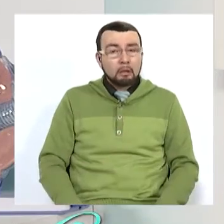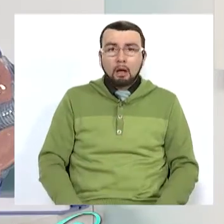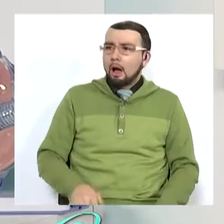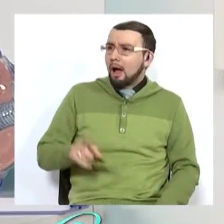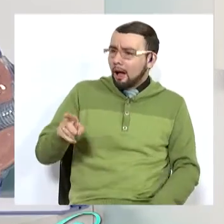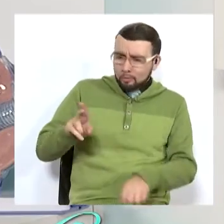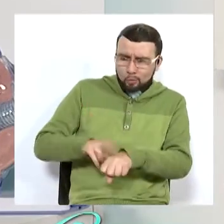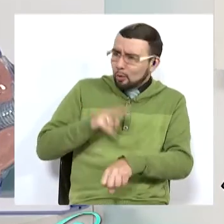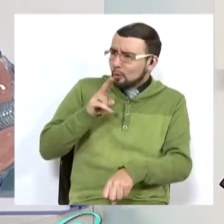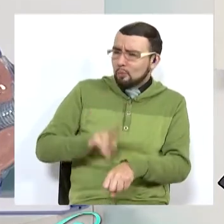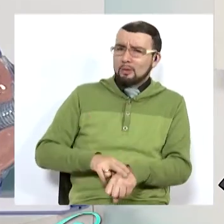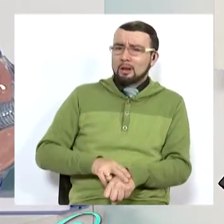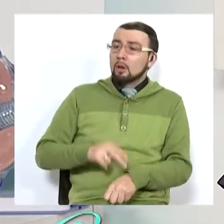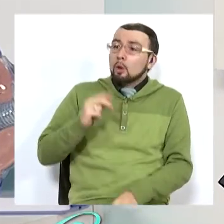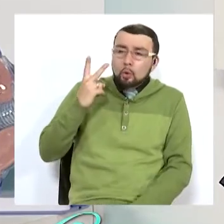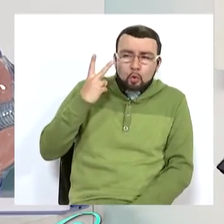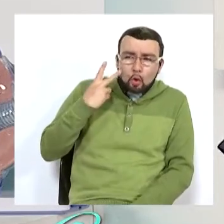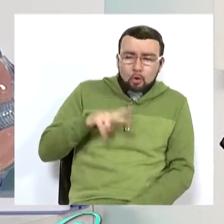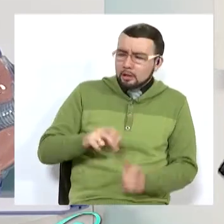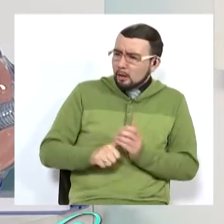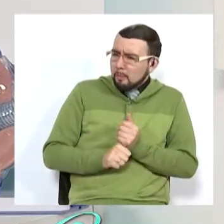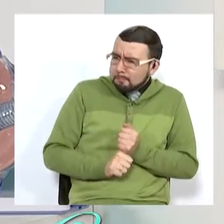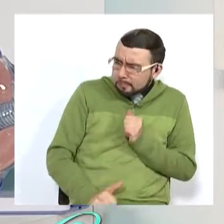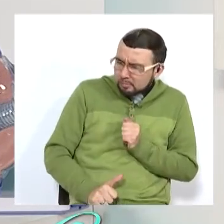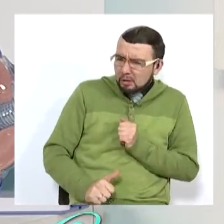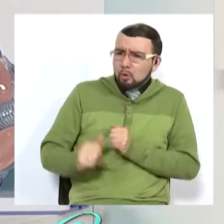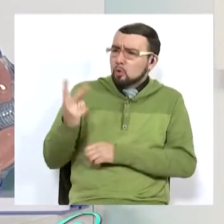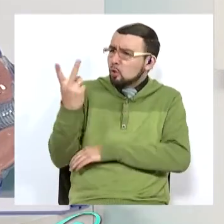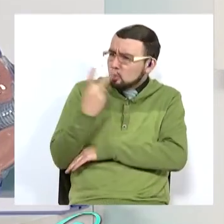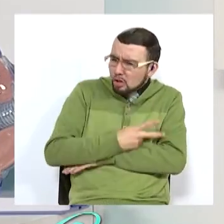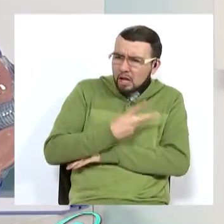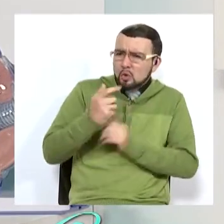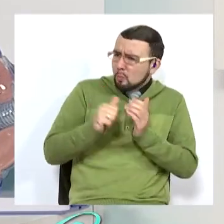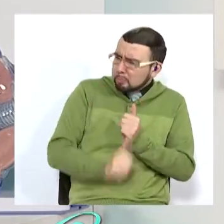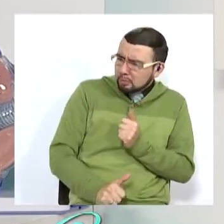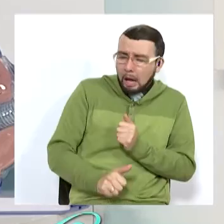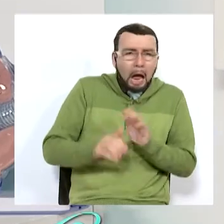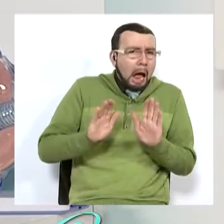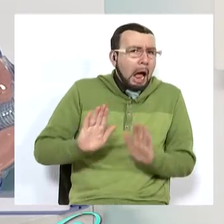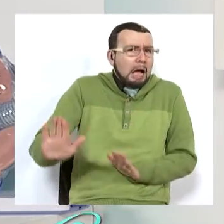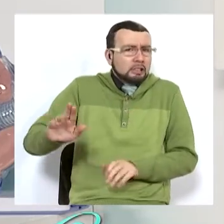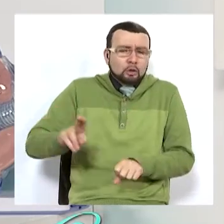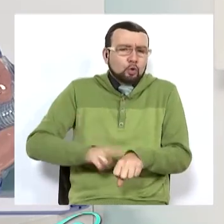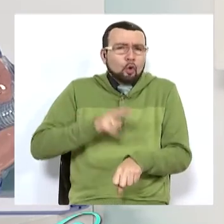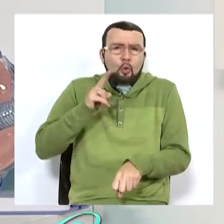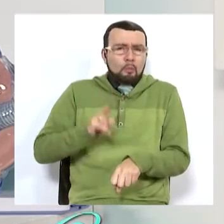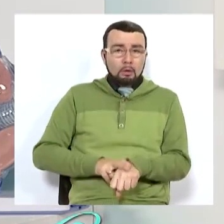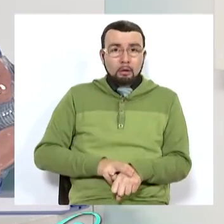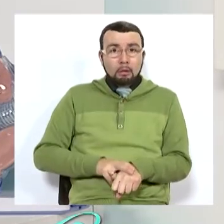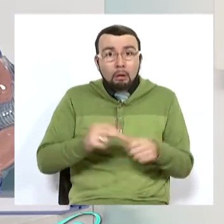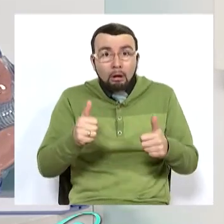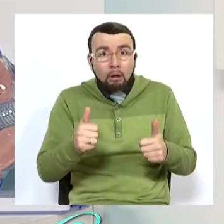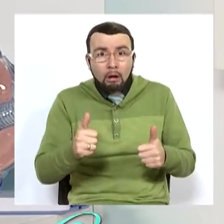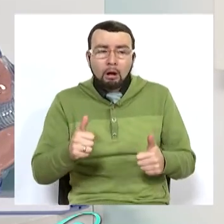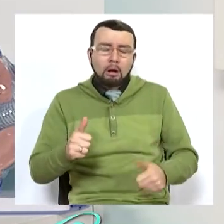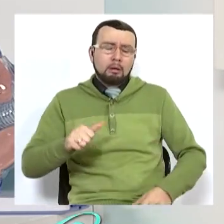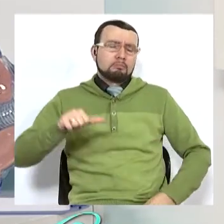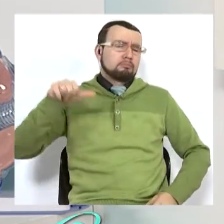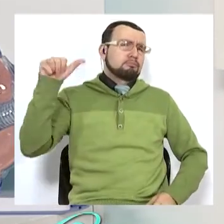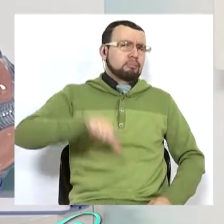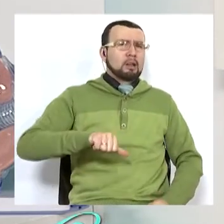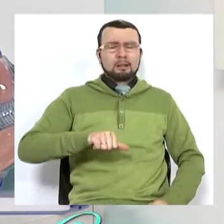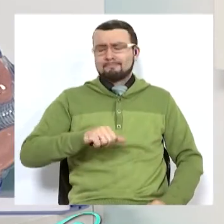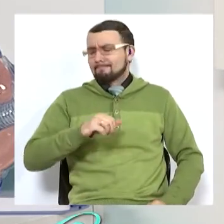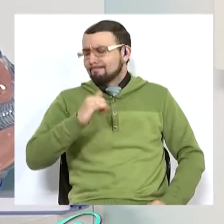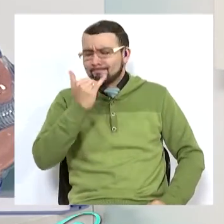usted es darle el cuerpo 2 días, pues eso es lo normal para usted. Pues eso es absurdo. Y lo otro que es más